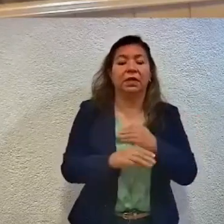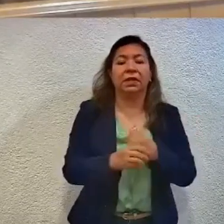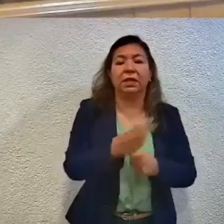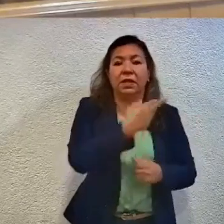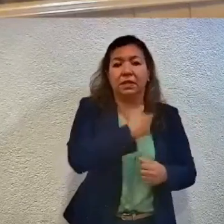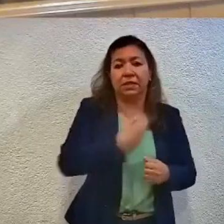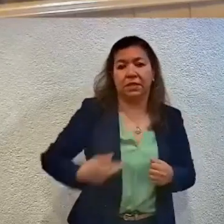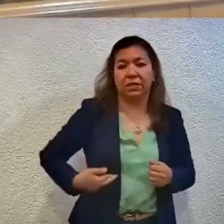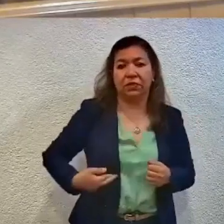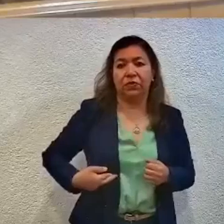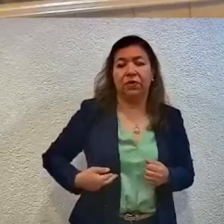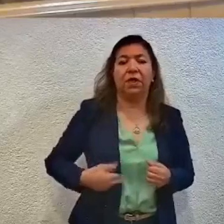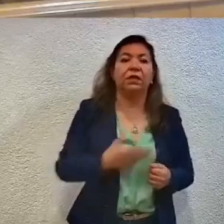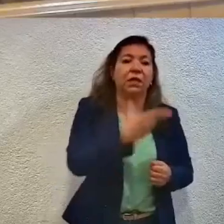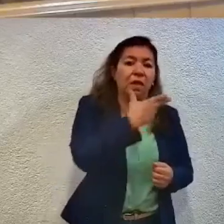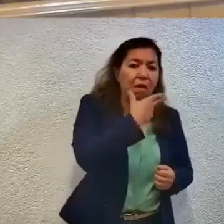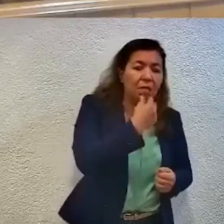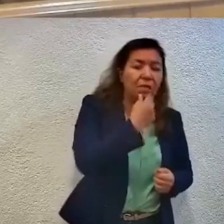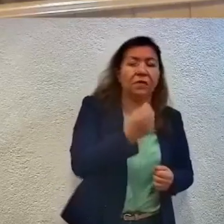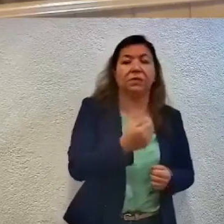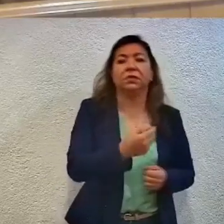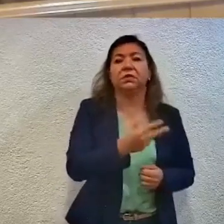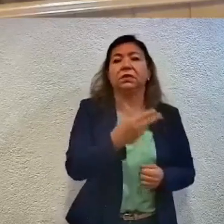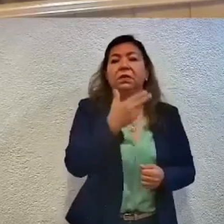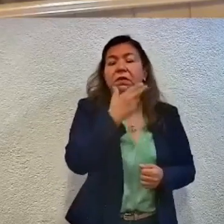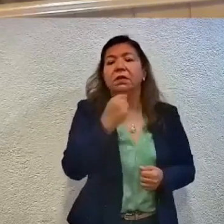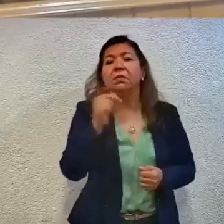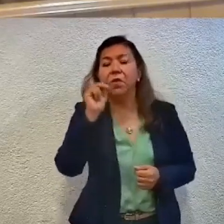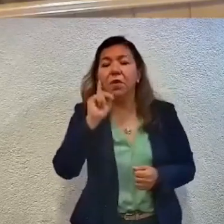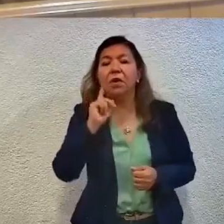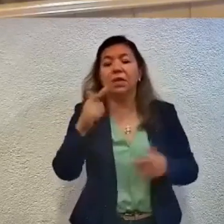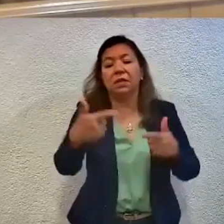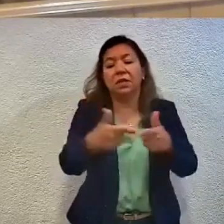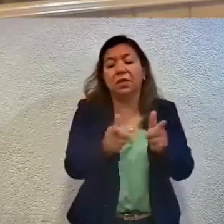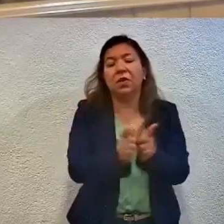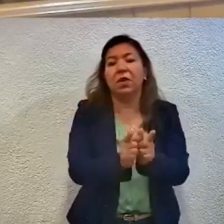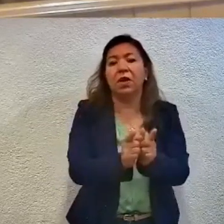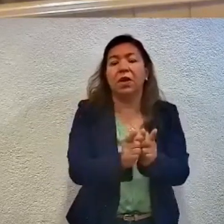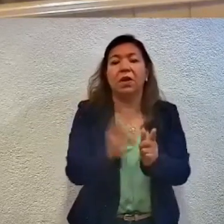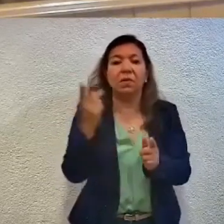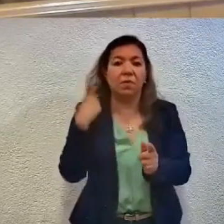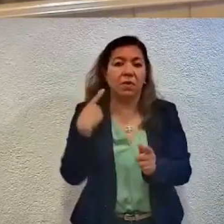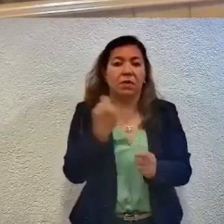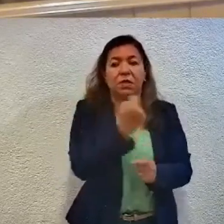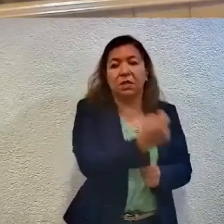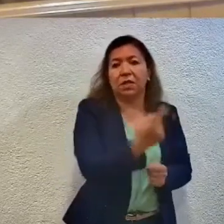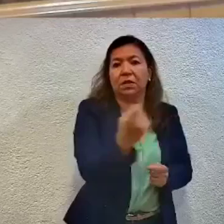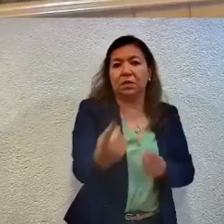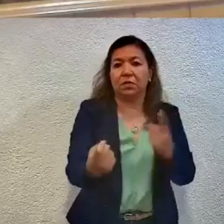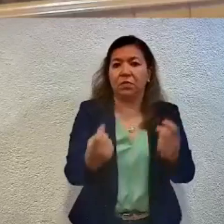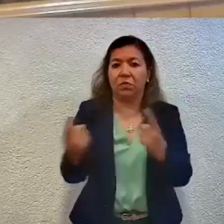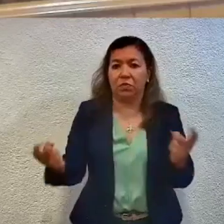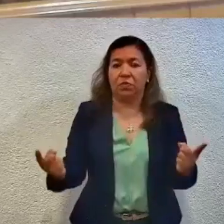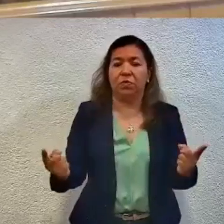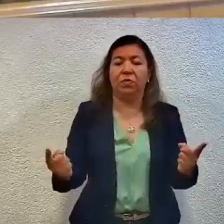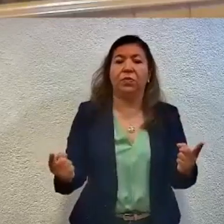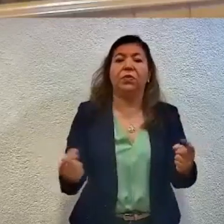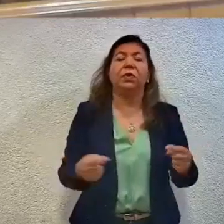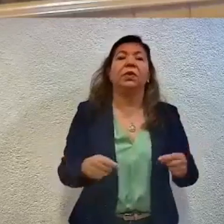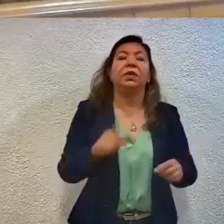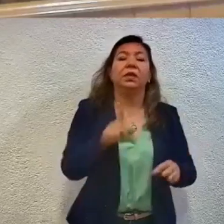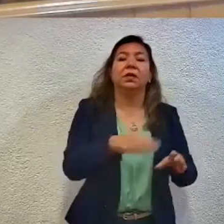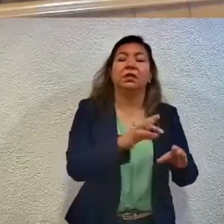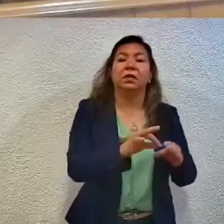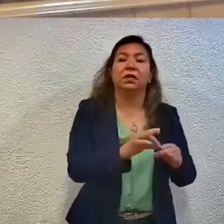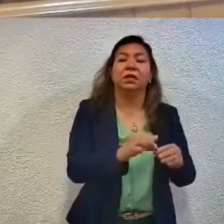punto controvertido la distribución de las regidurías que le correspondió a cada partido político, ello derivado del cómputo distrital